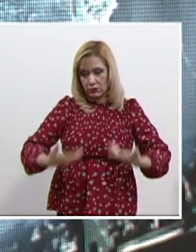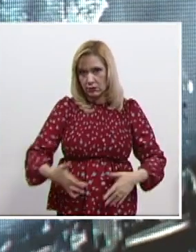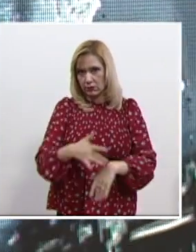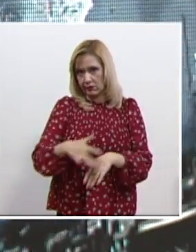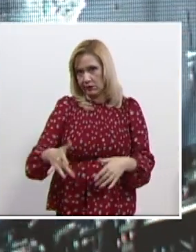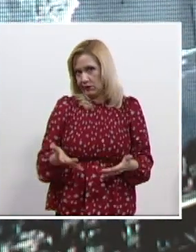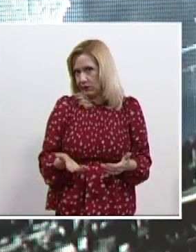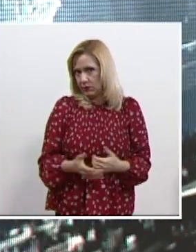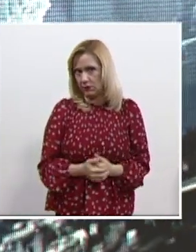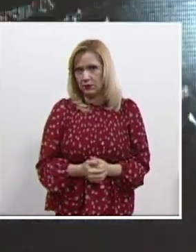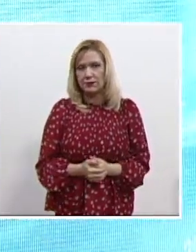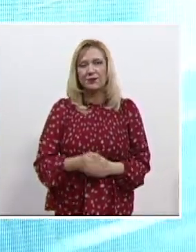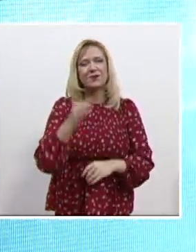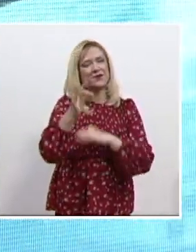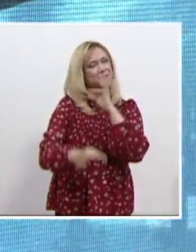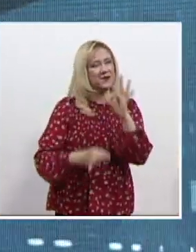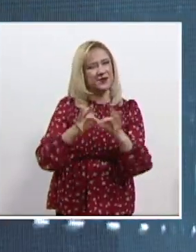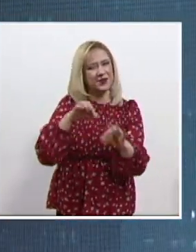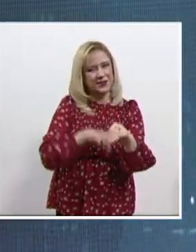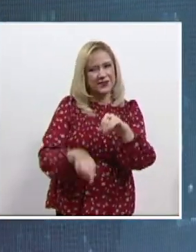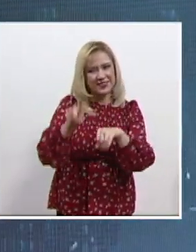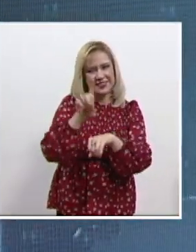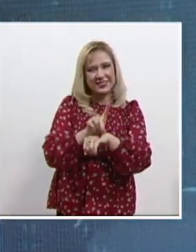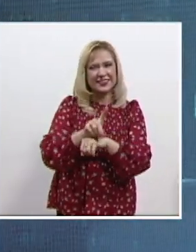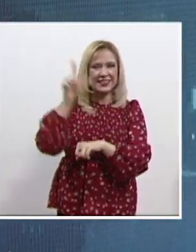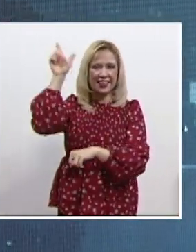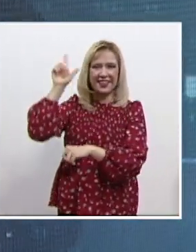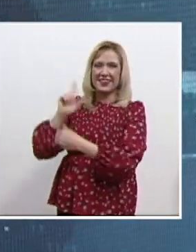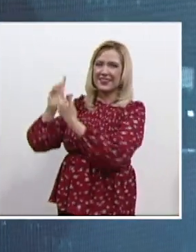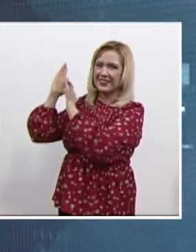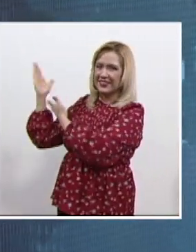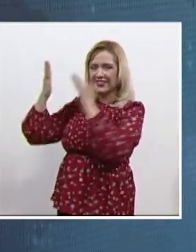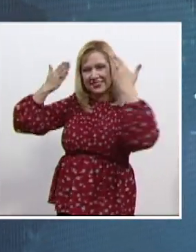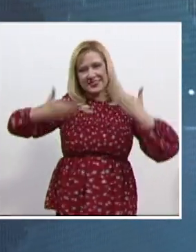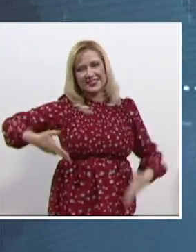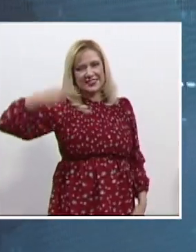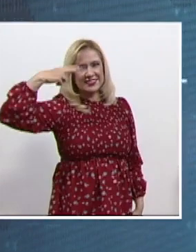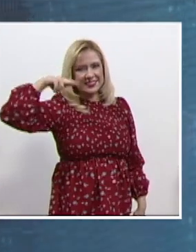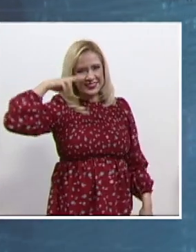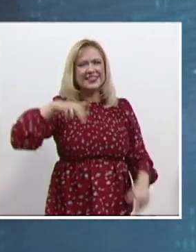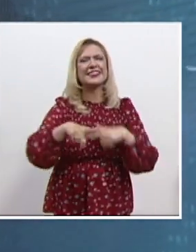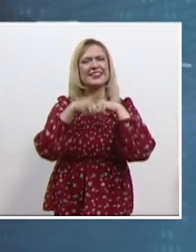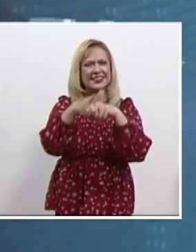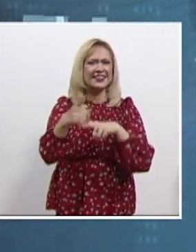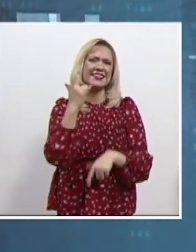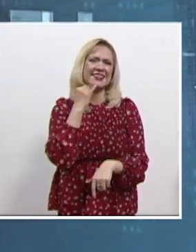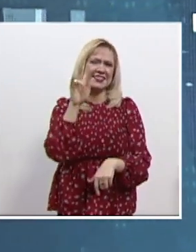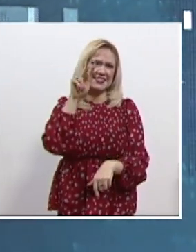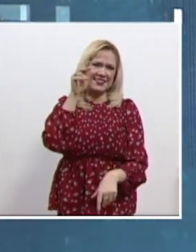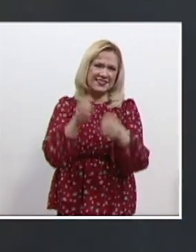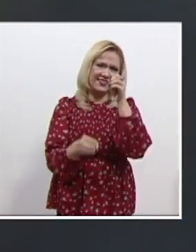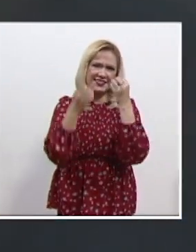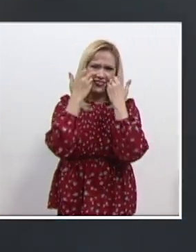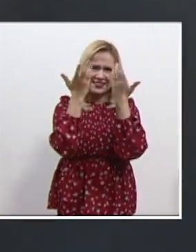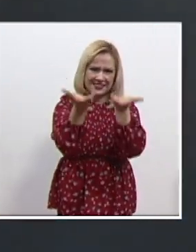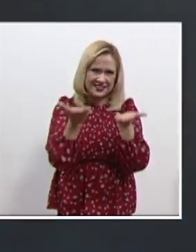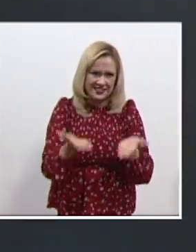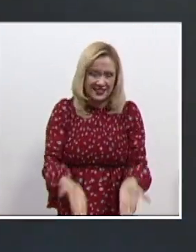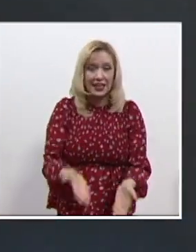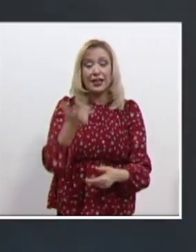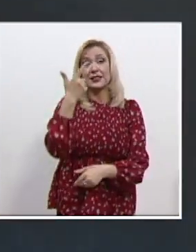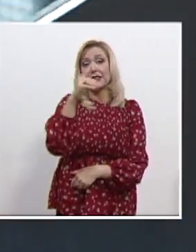Así concluimos esta emisión. Soy Laura Murillo y lo invito a mantenerse en la señal del canal del Poder Judicial de la Federación y a seguir